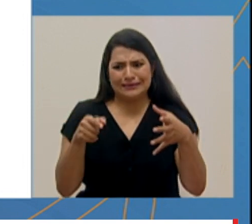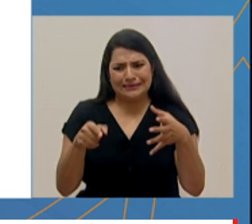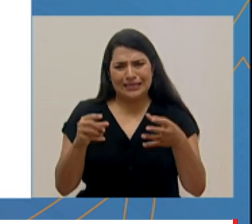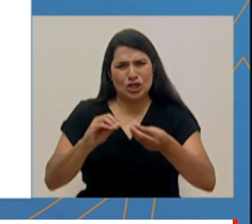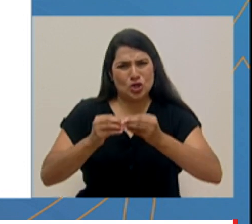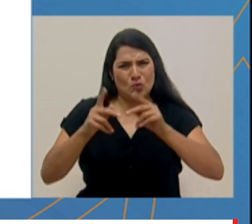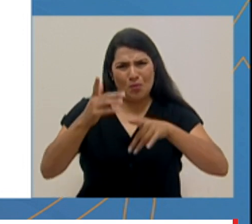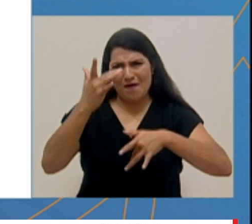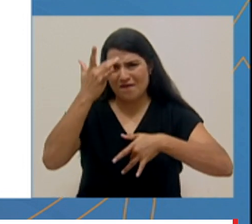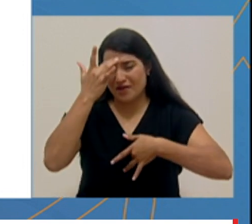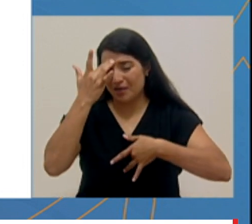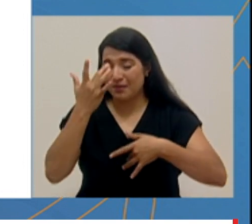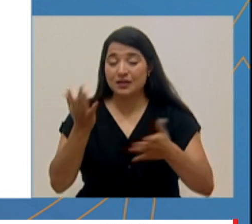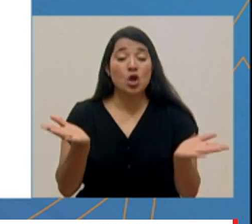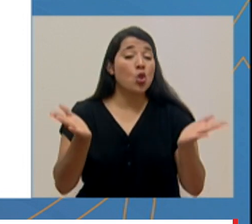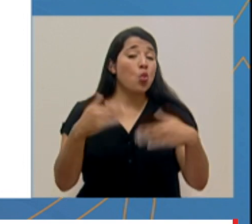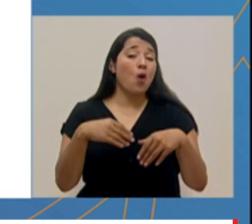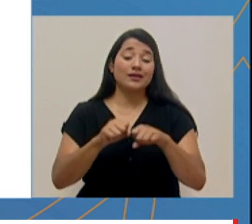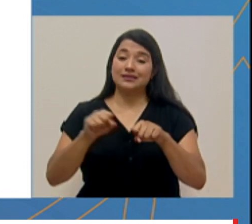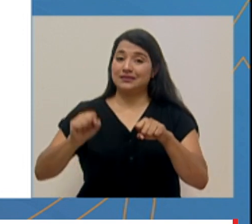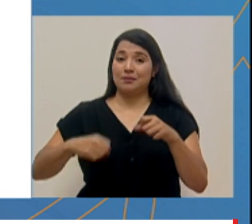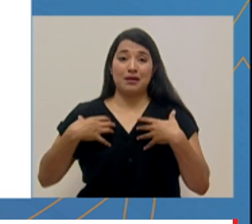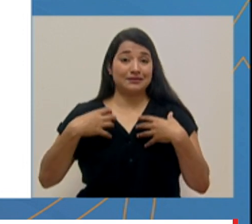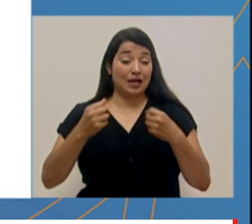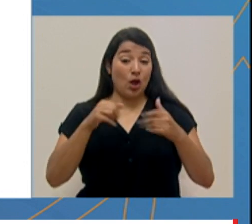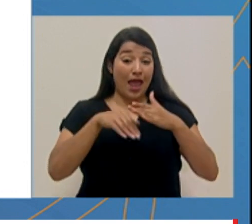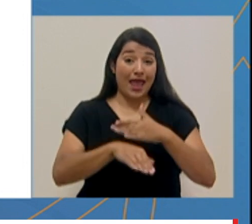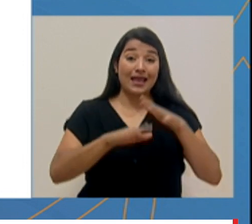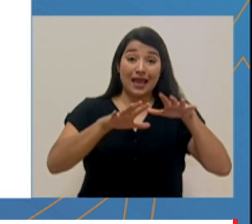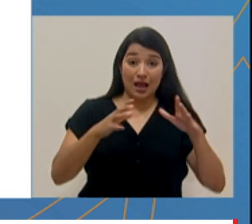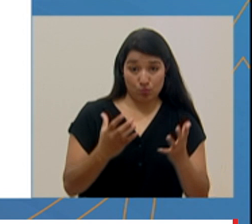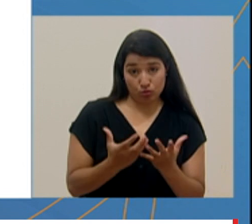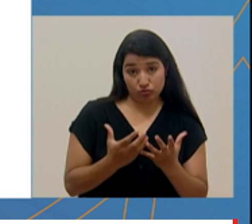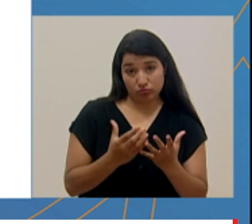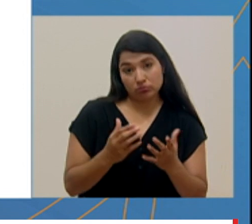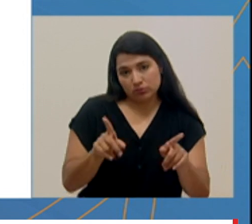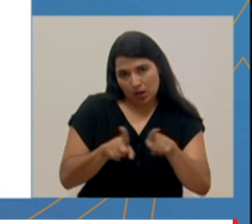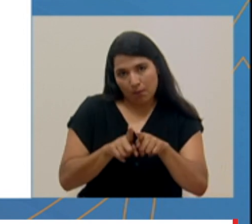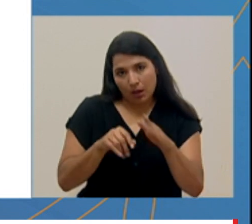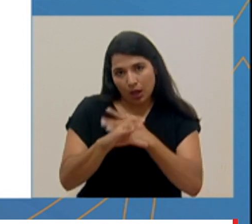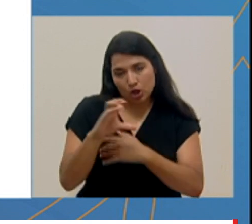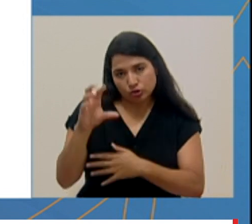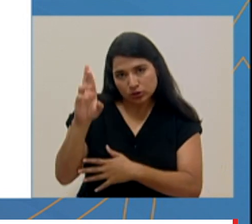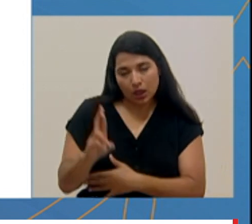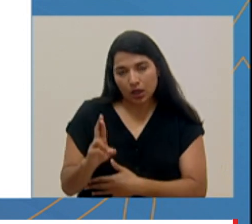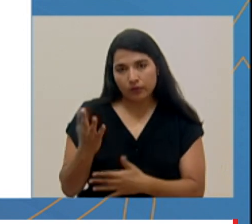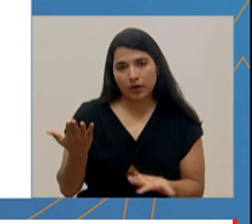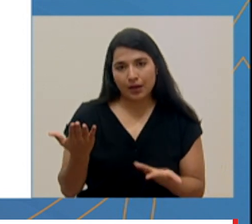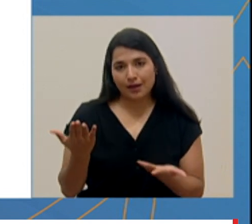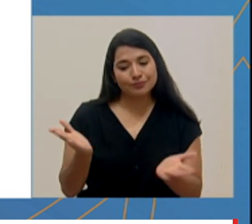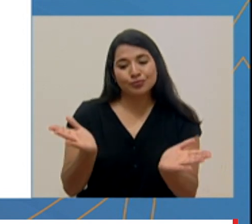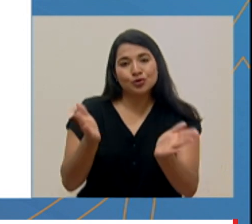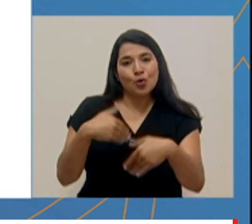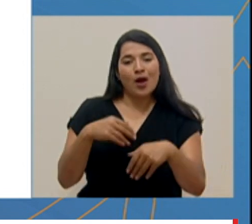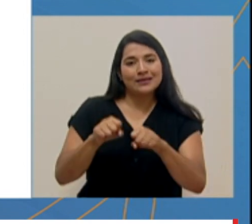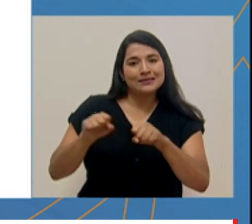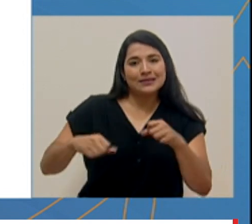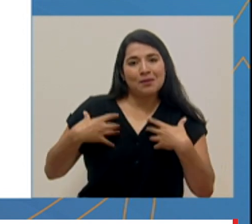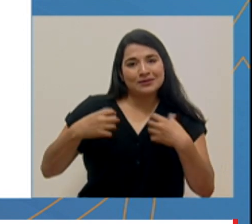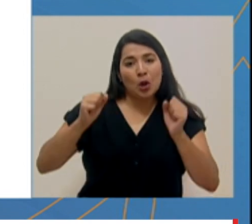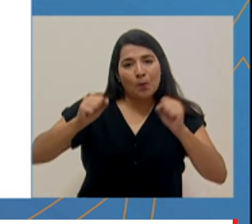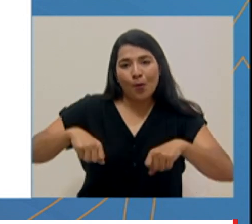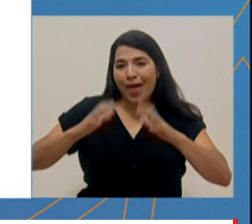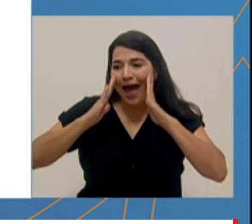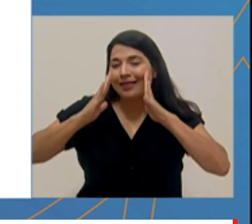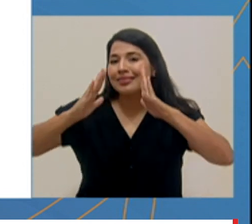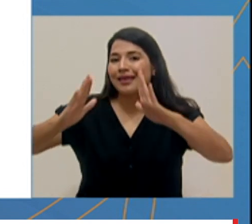no hay sistema de salud en el mundo, y eso incluye el nuestro, que dé abasto con ese crecimiento de